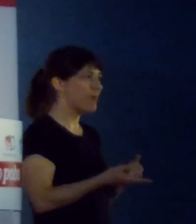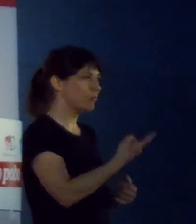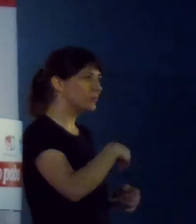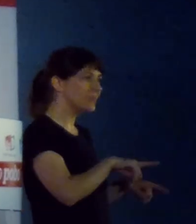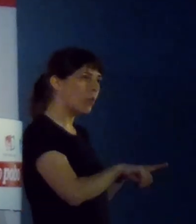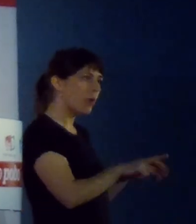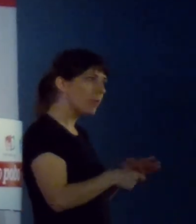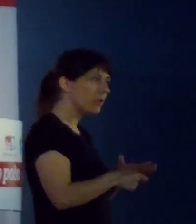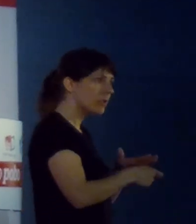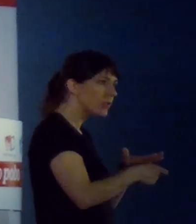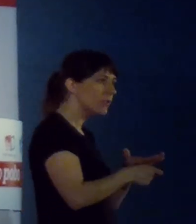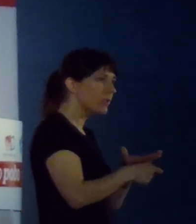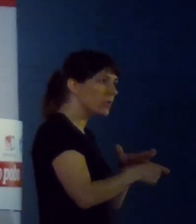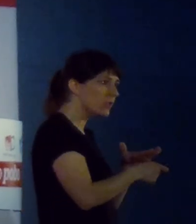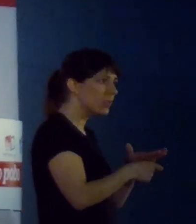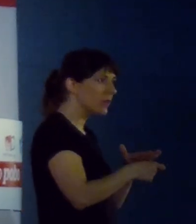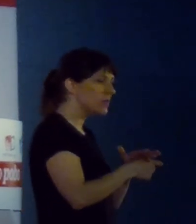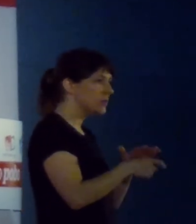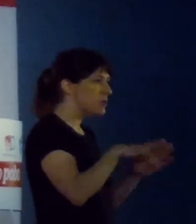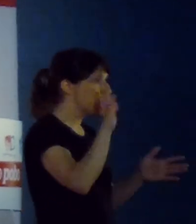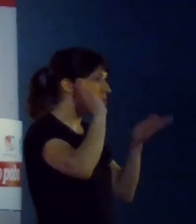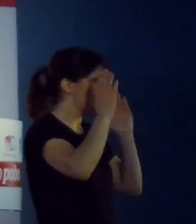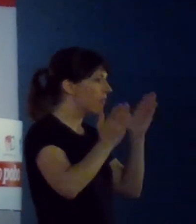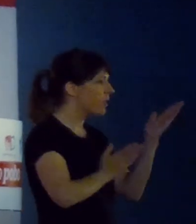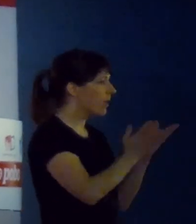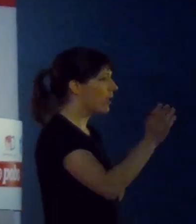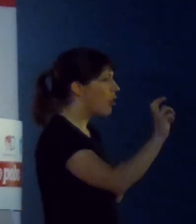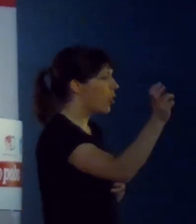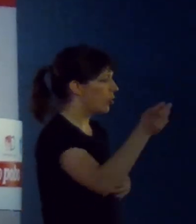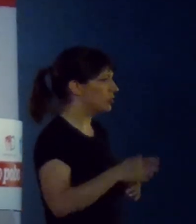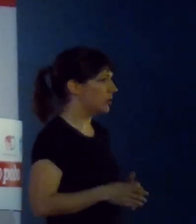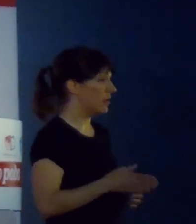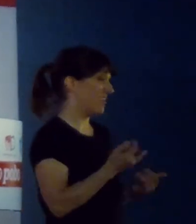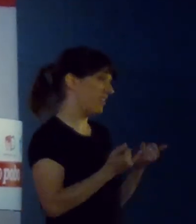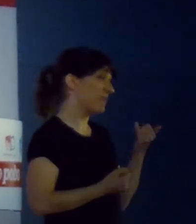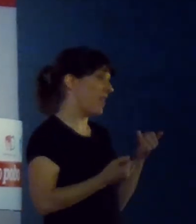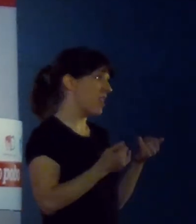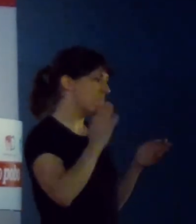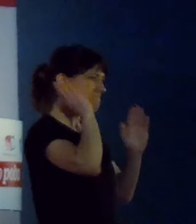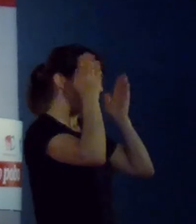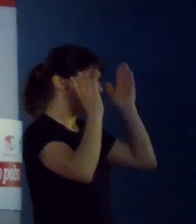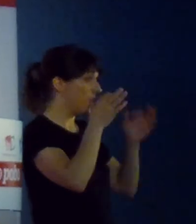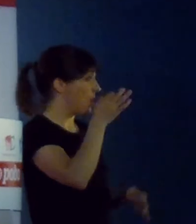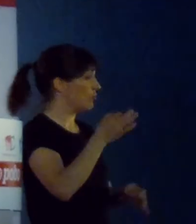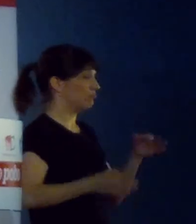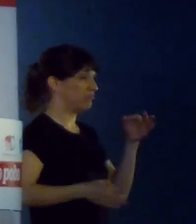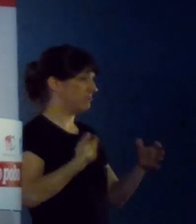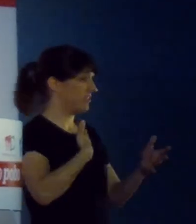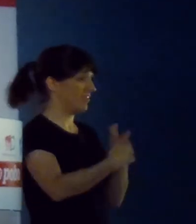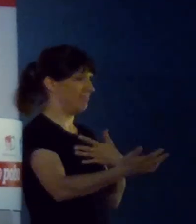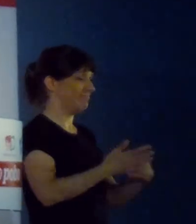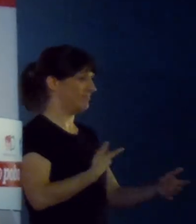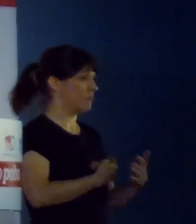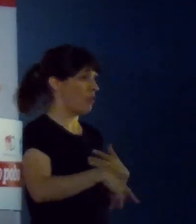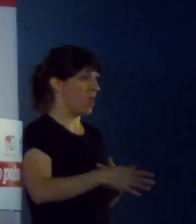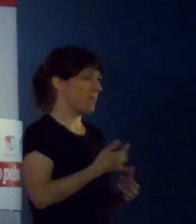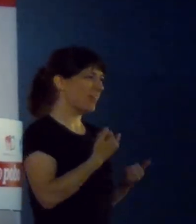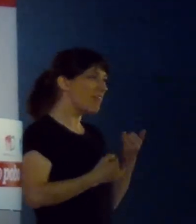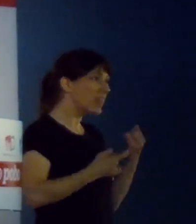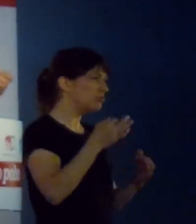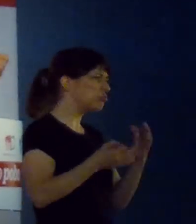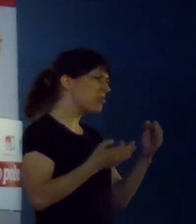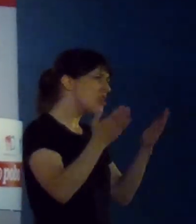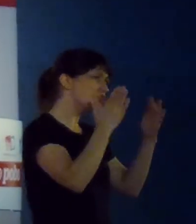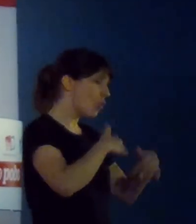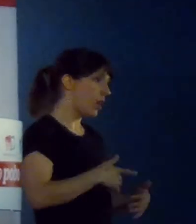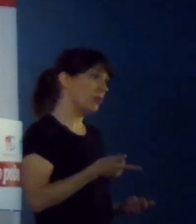provocando unha violencia alternativa que é a violencia da xustiza pola man, que non é injusta e